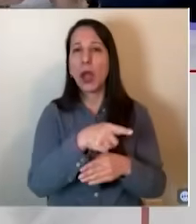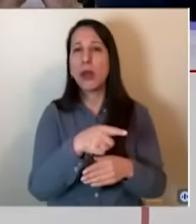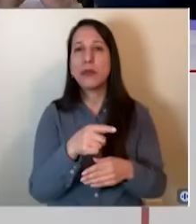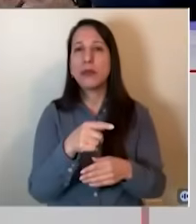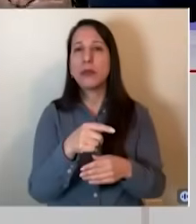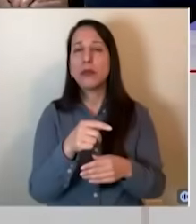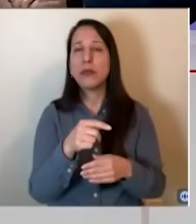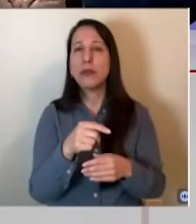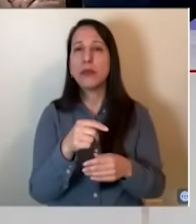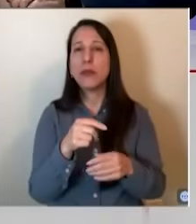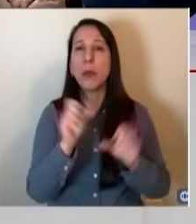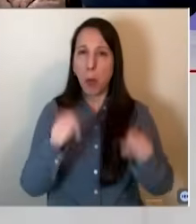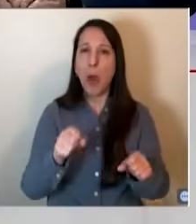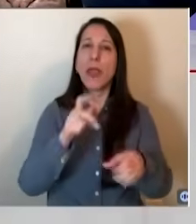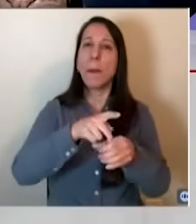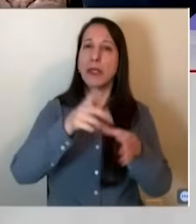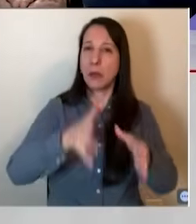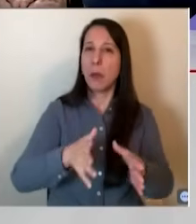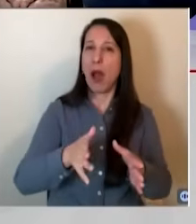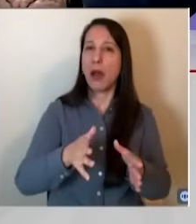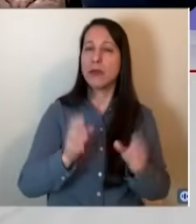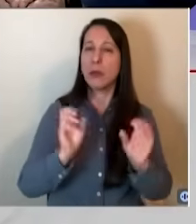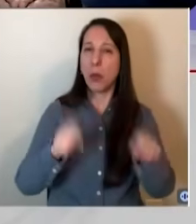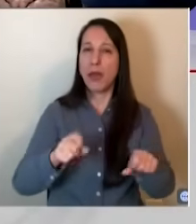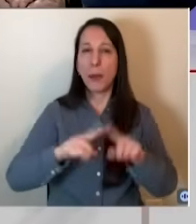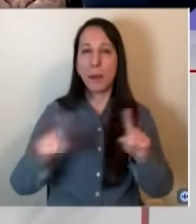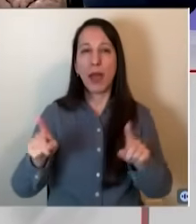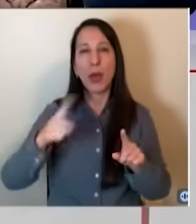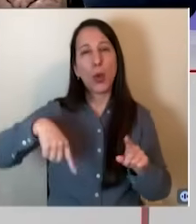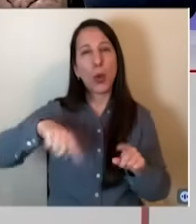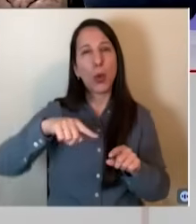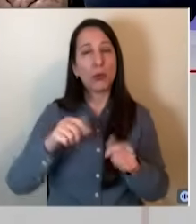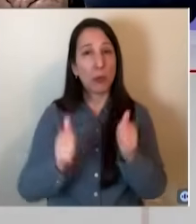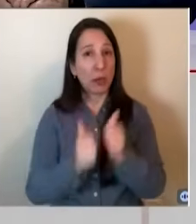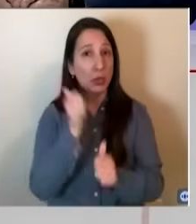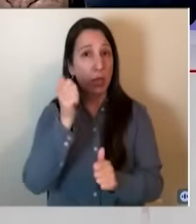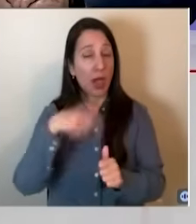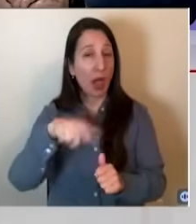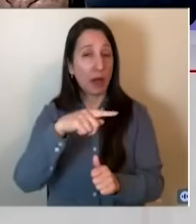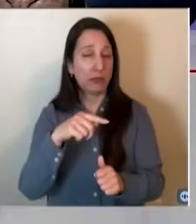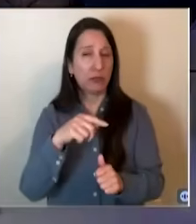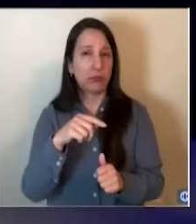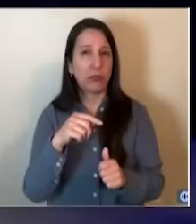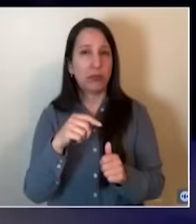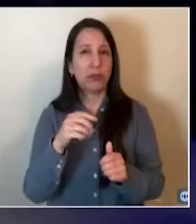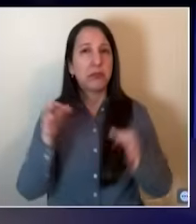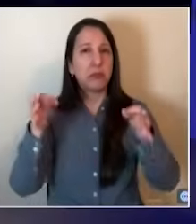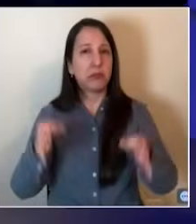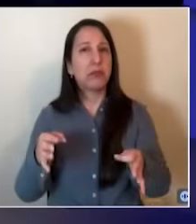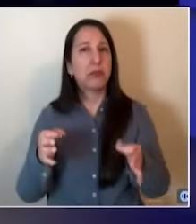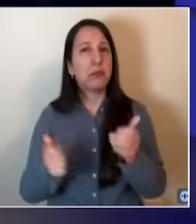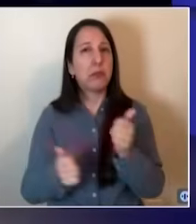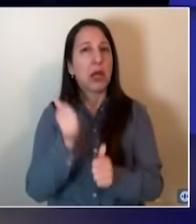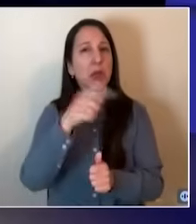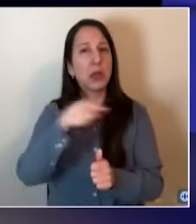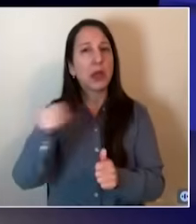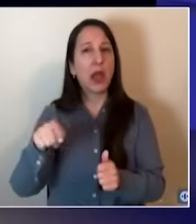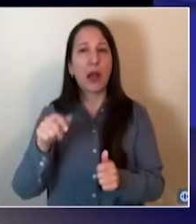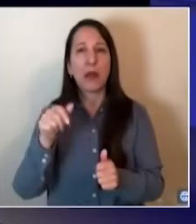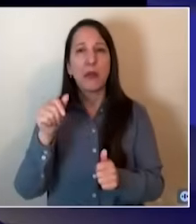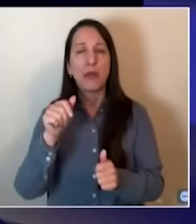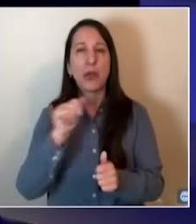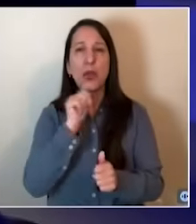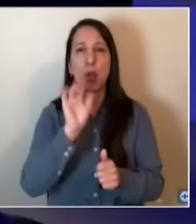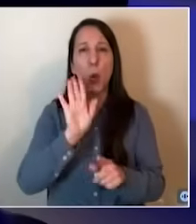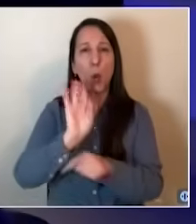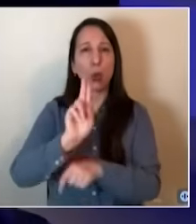participar en esas actividades, pero ninguno, o la mayoría, no voy a decir ninguno, le aseguro que muchos no fueron en su carrito,